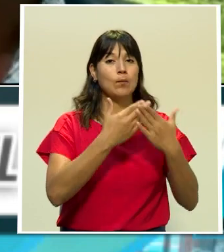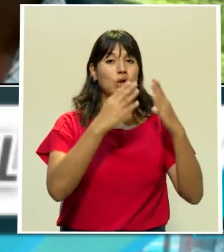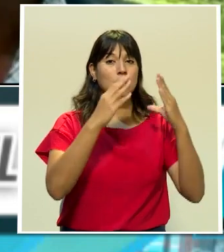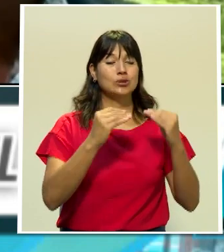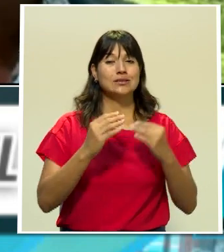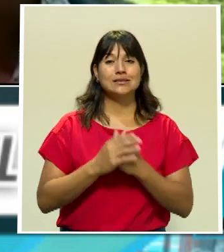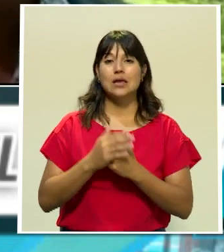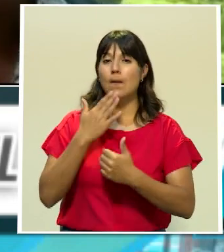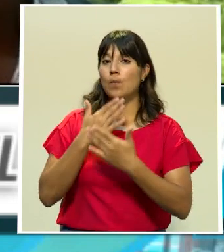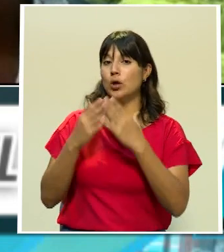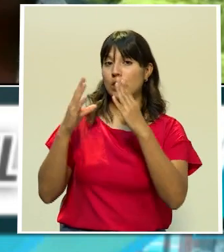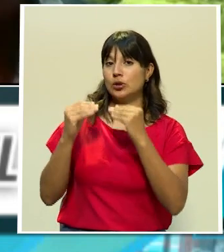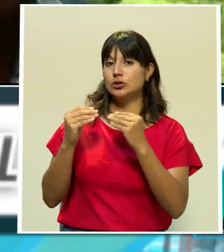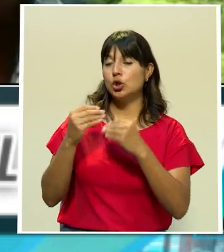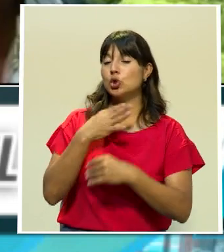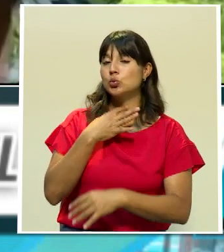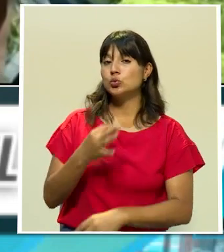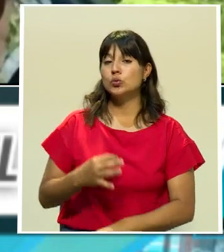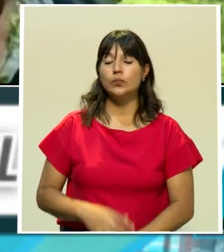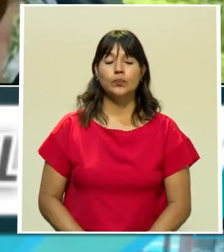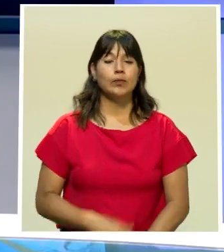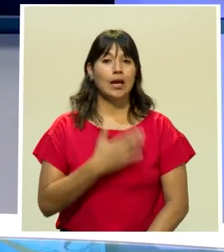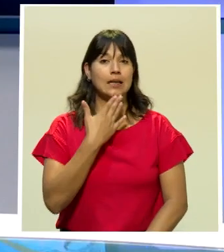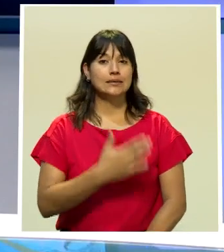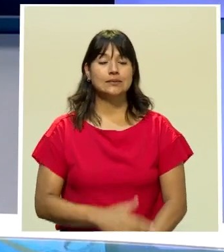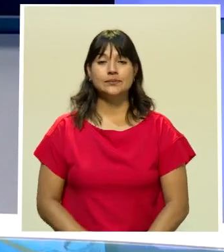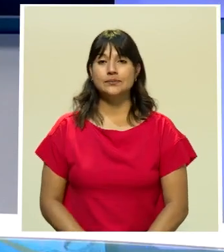noches. Buenas noches, mucho gusto. Gracias.